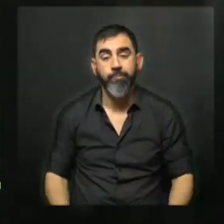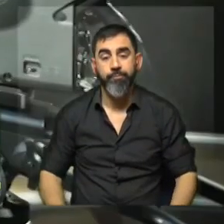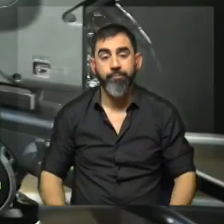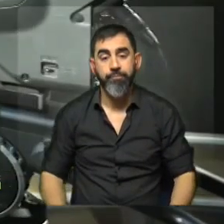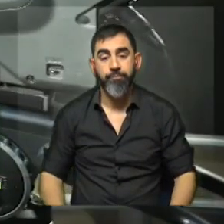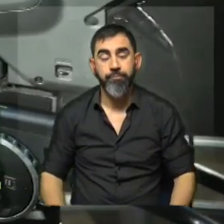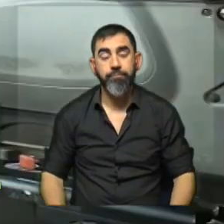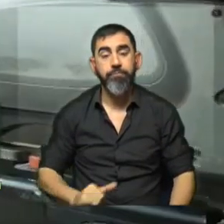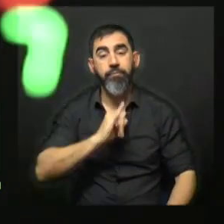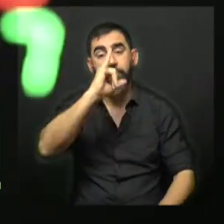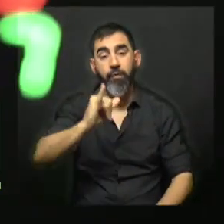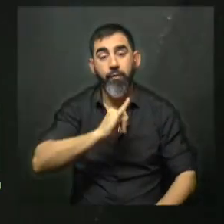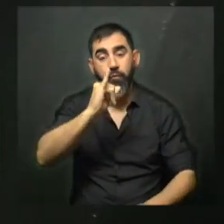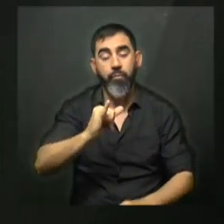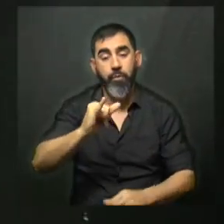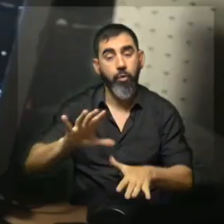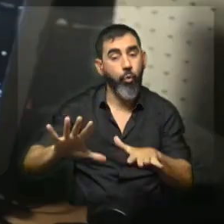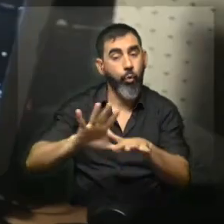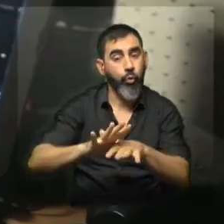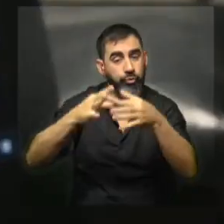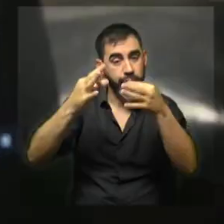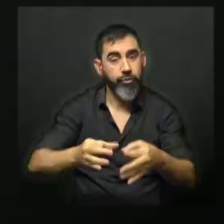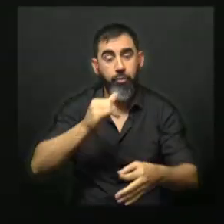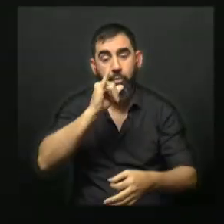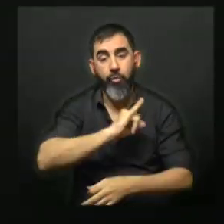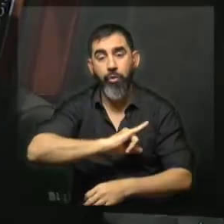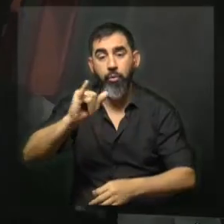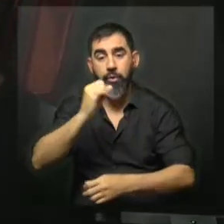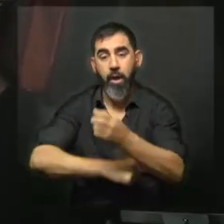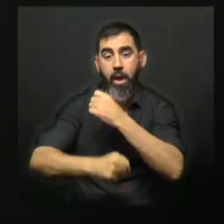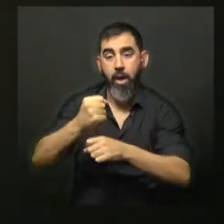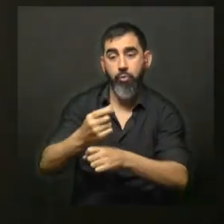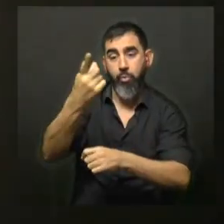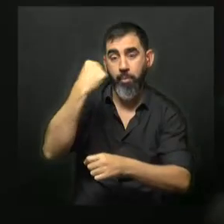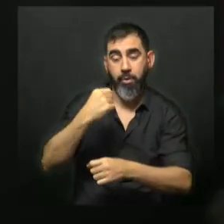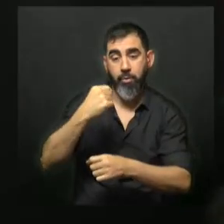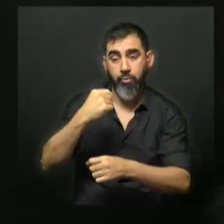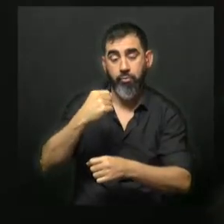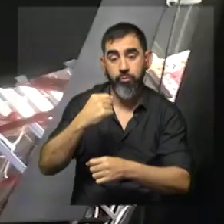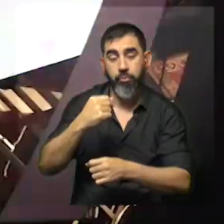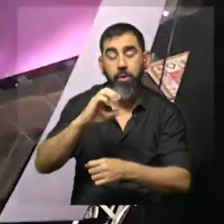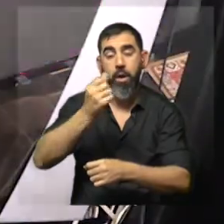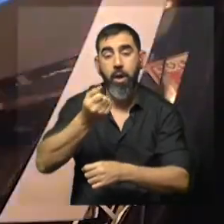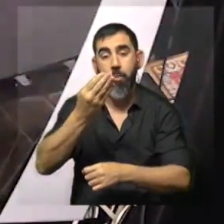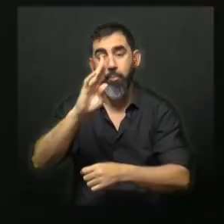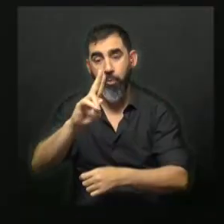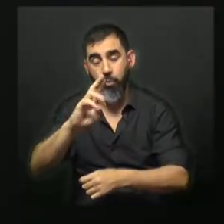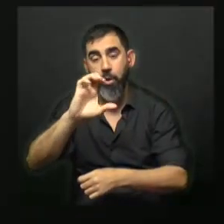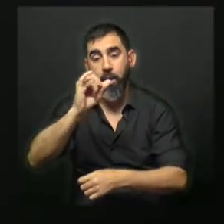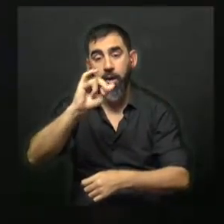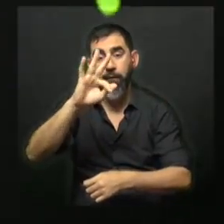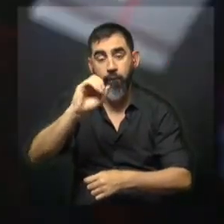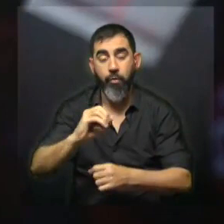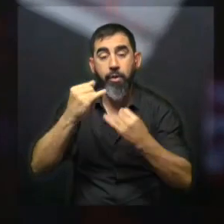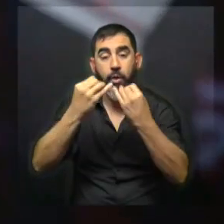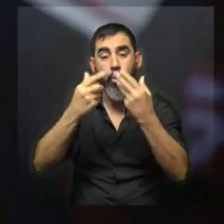El informe de la CIP es coincidente con lo denunciado desde el año pasado por CAINFO, APU y la organización